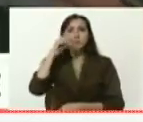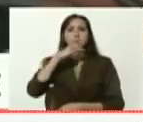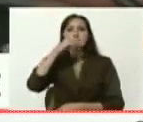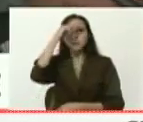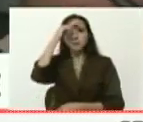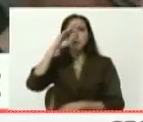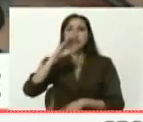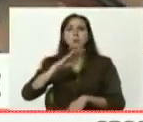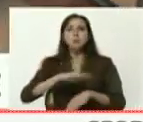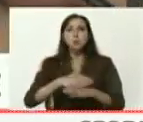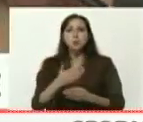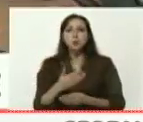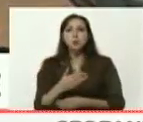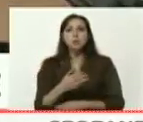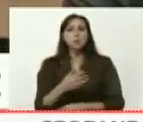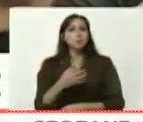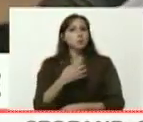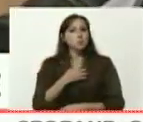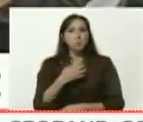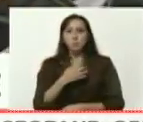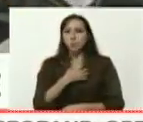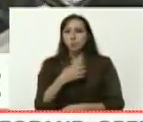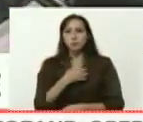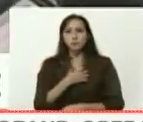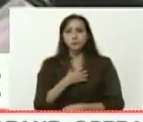pero no han logrado